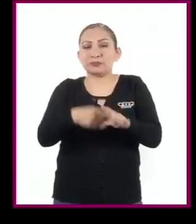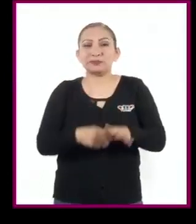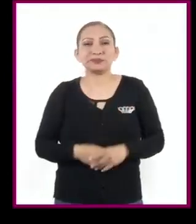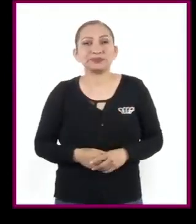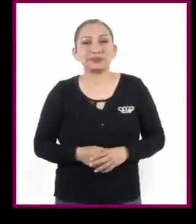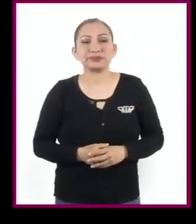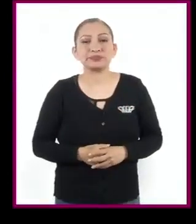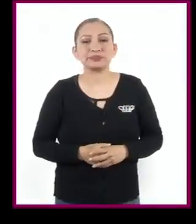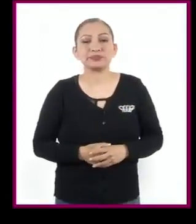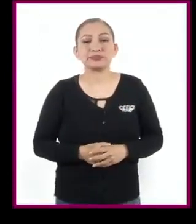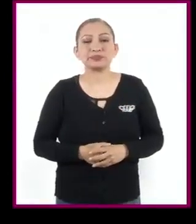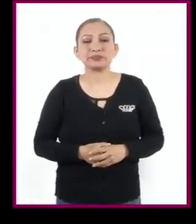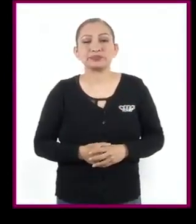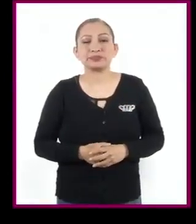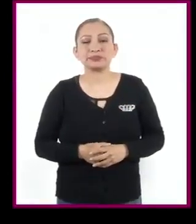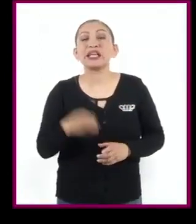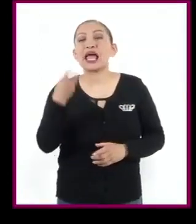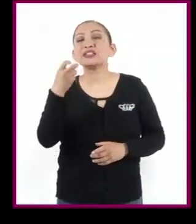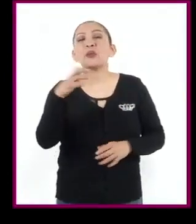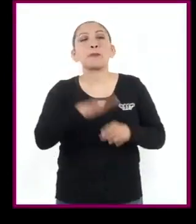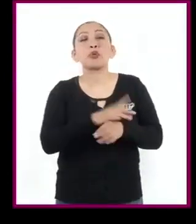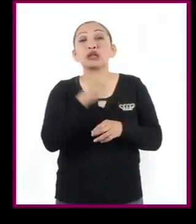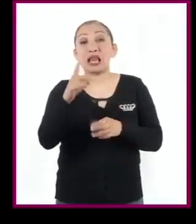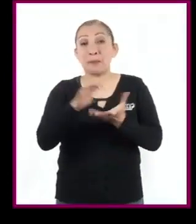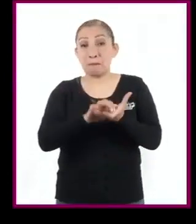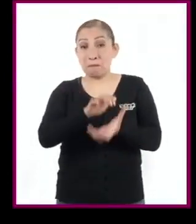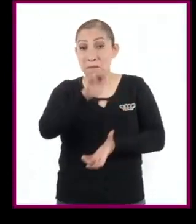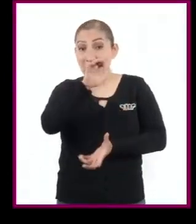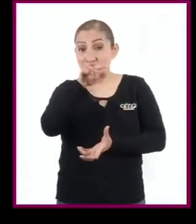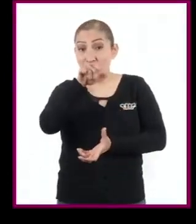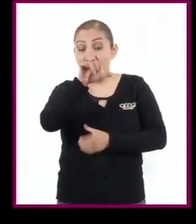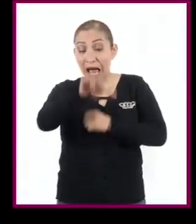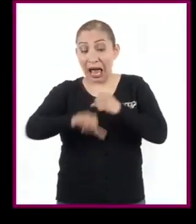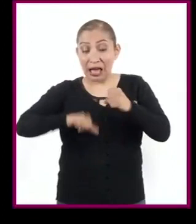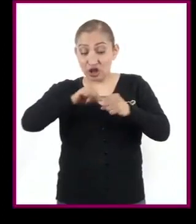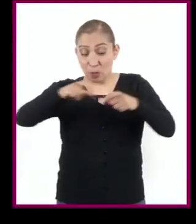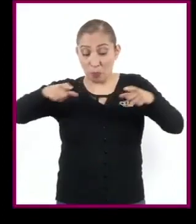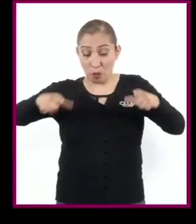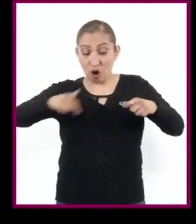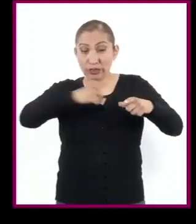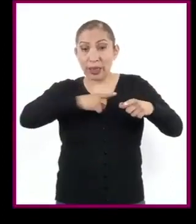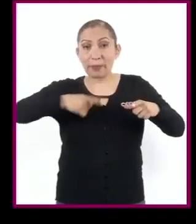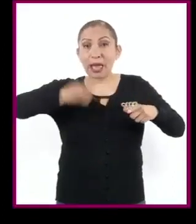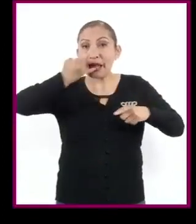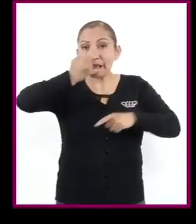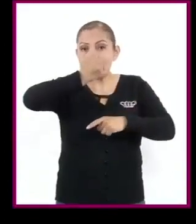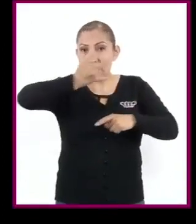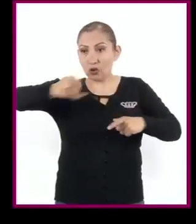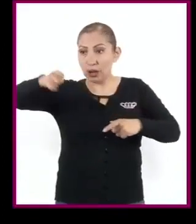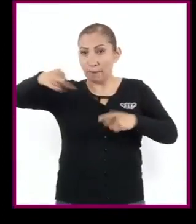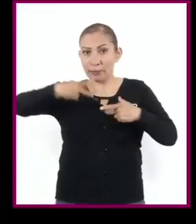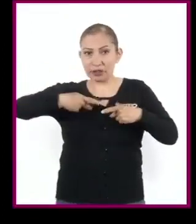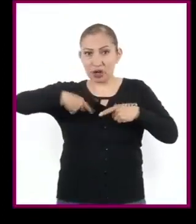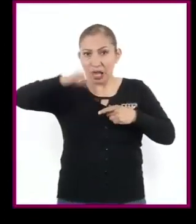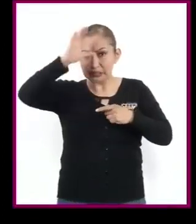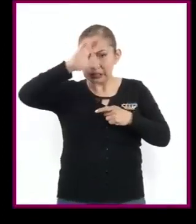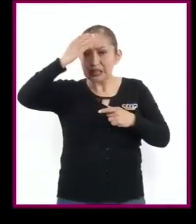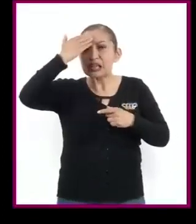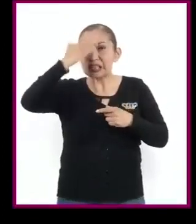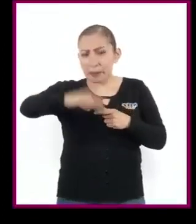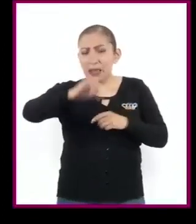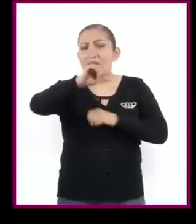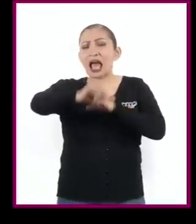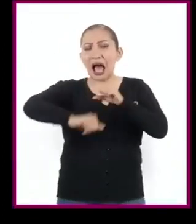positivamente. Y eso es porque en gran parte el átomo tiene que ser neutro. Los científicos sabían que